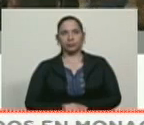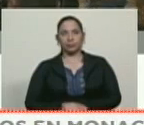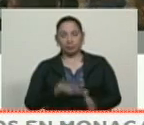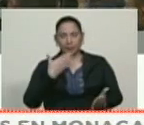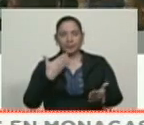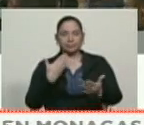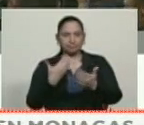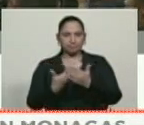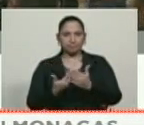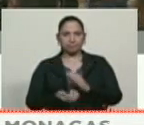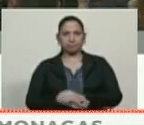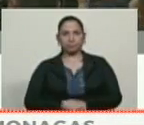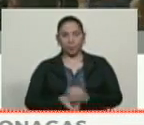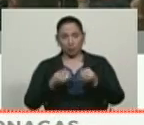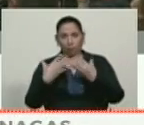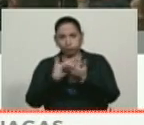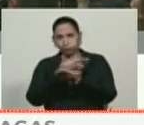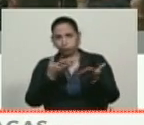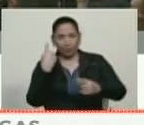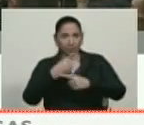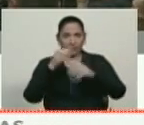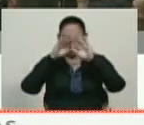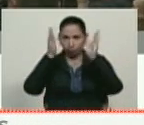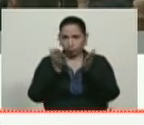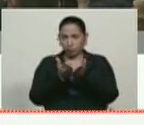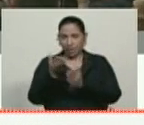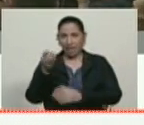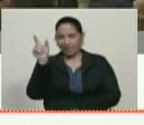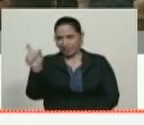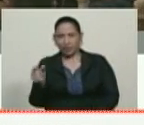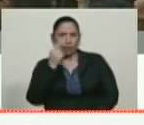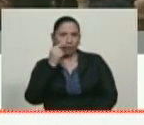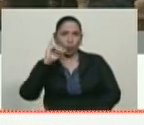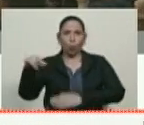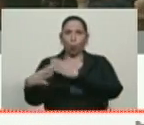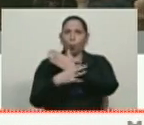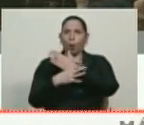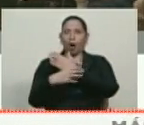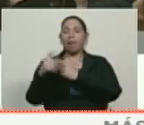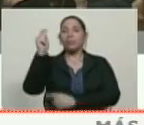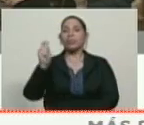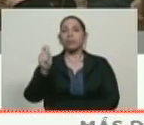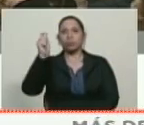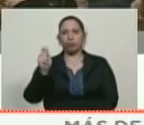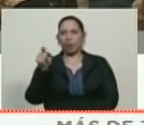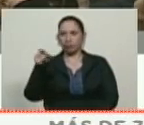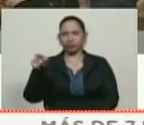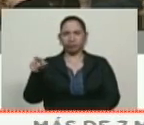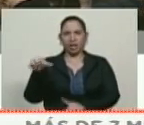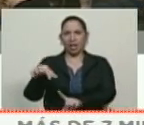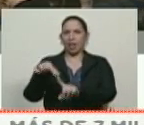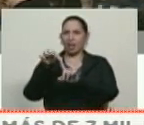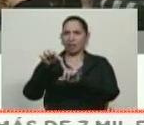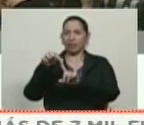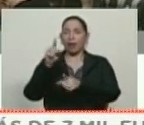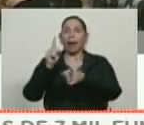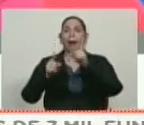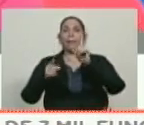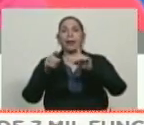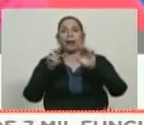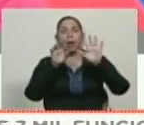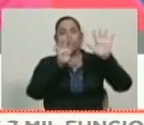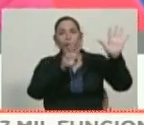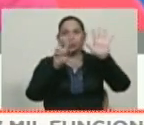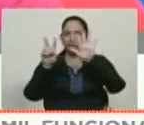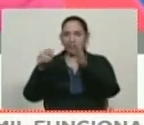Gracias. Bueno, debe saber el mundo que el señor Juan Guaidó, diputado que fue electo con apenas 97 mil